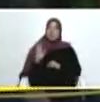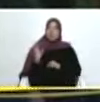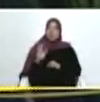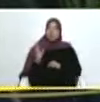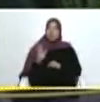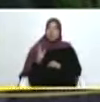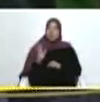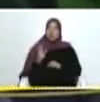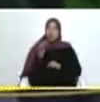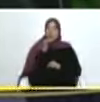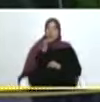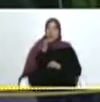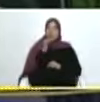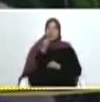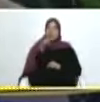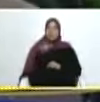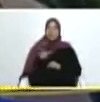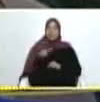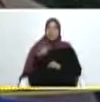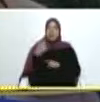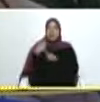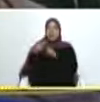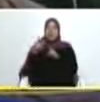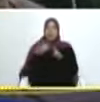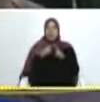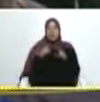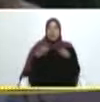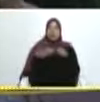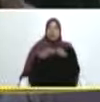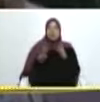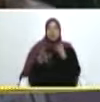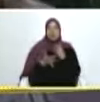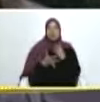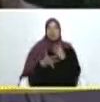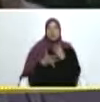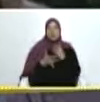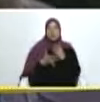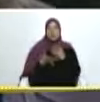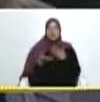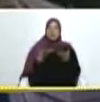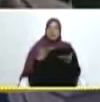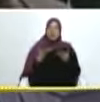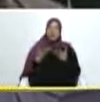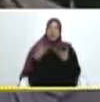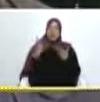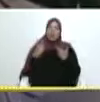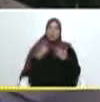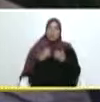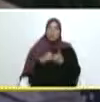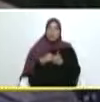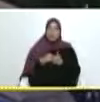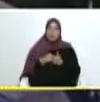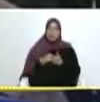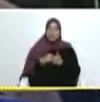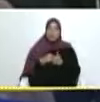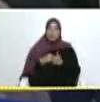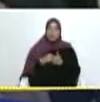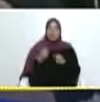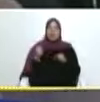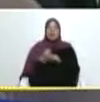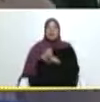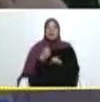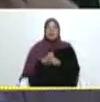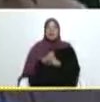ecosocialista, ecoambientalista, las diferentes mesas técnicas de los servicios ambientalistas, que en esta jornada